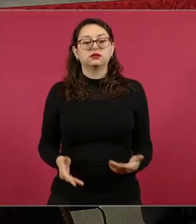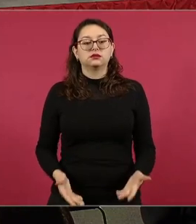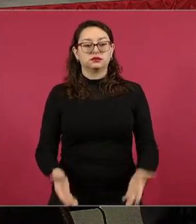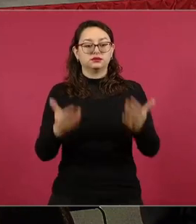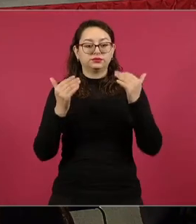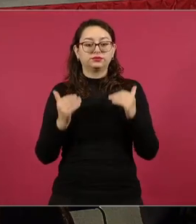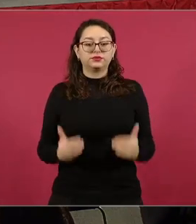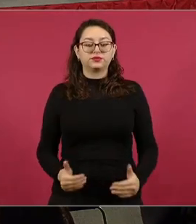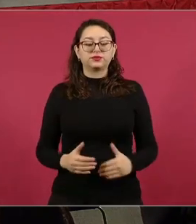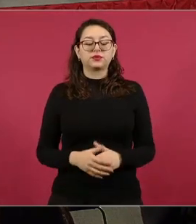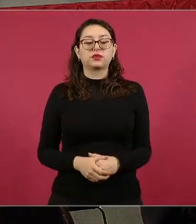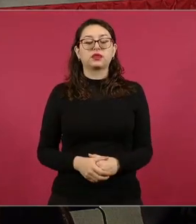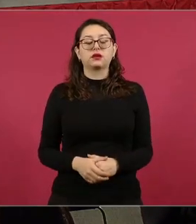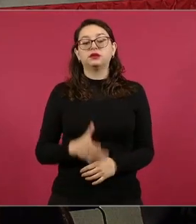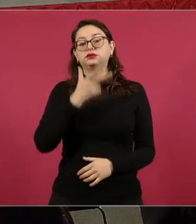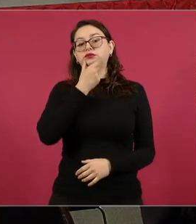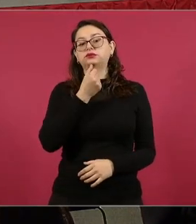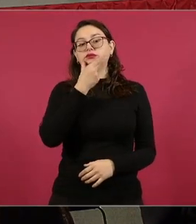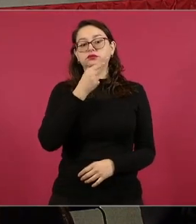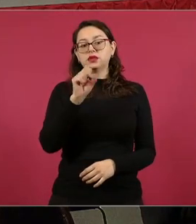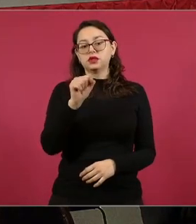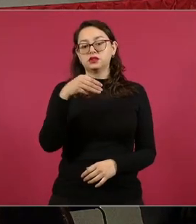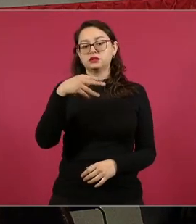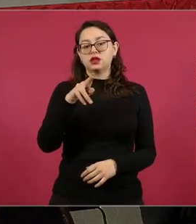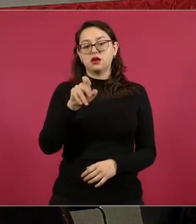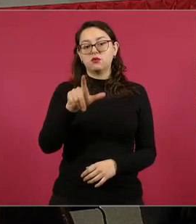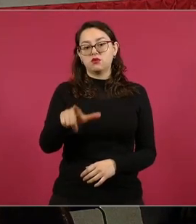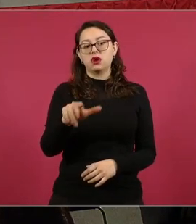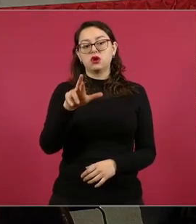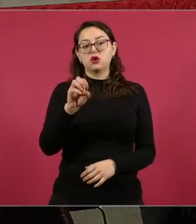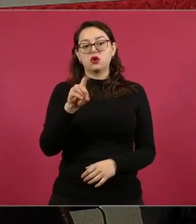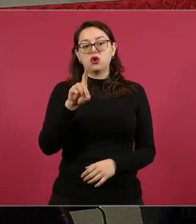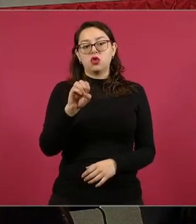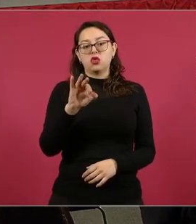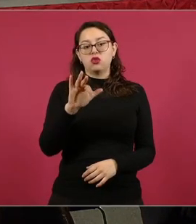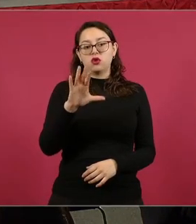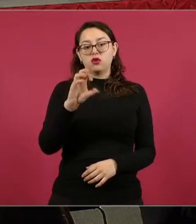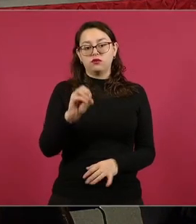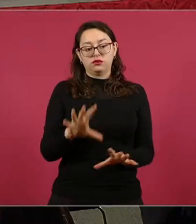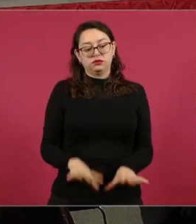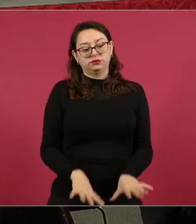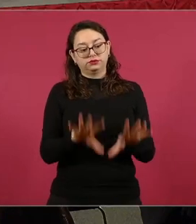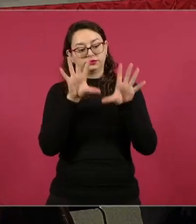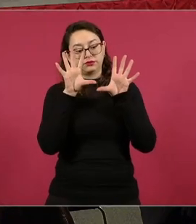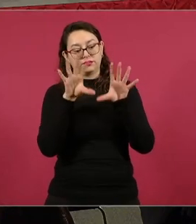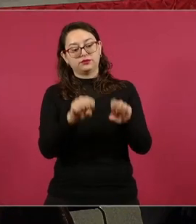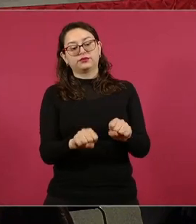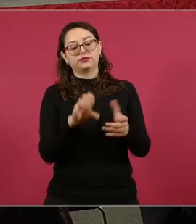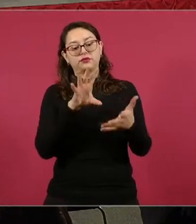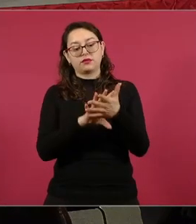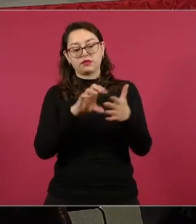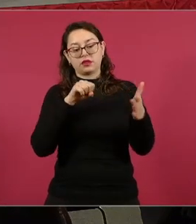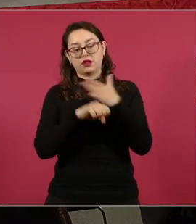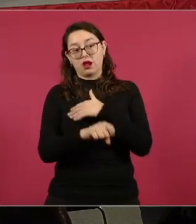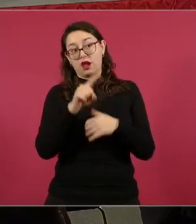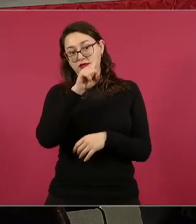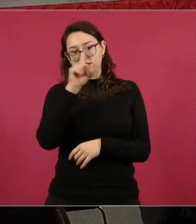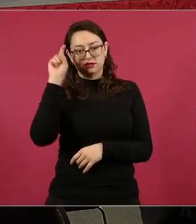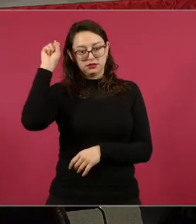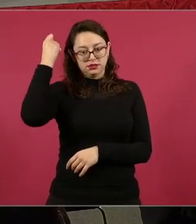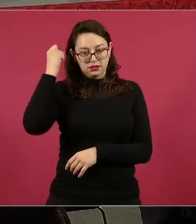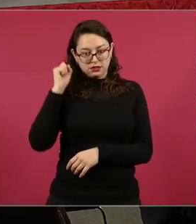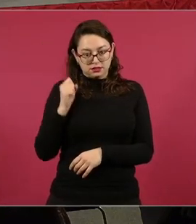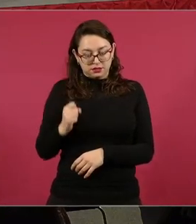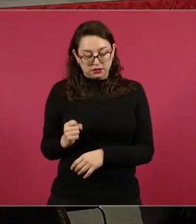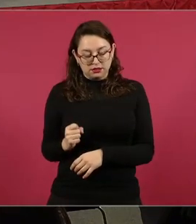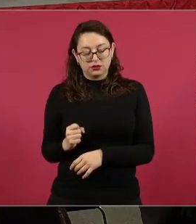Tenemos esta detención de Samuel Rodolfo N. Él fue detenido el pasado 16 de diciembre por la Fiscalía de Sinaloa tras cumplimentar